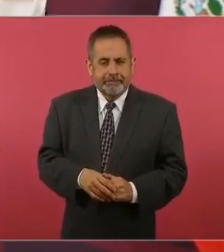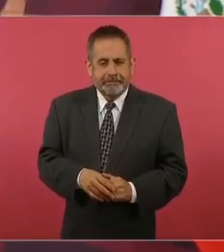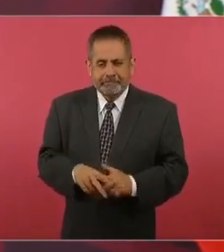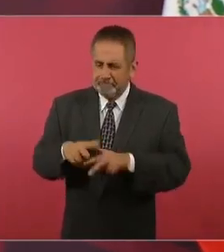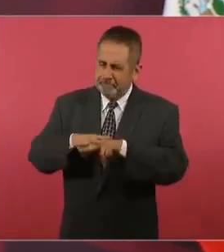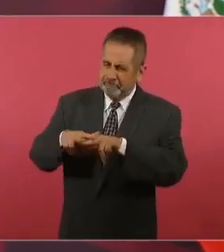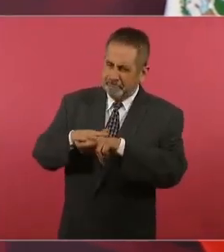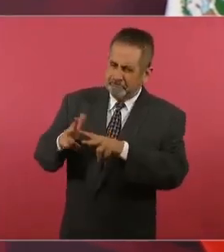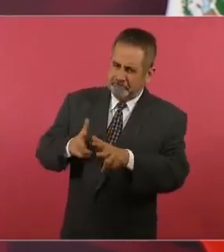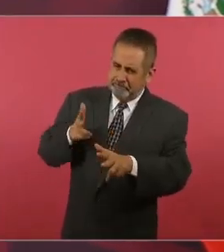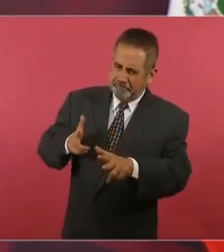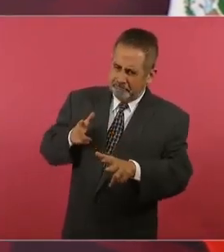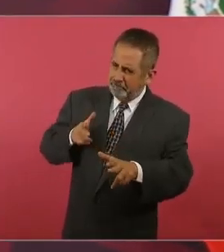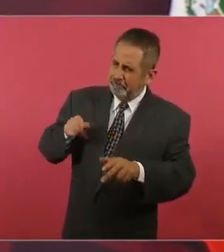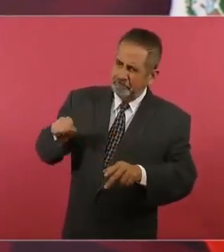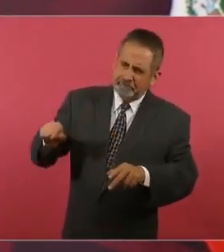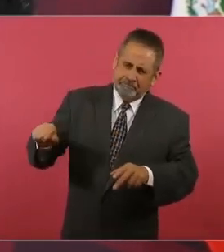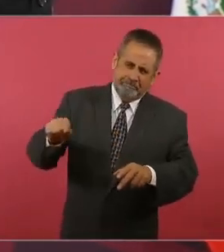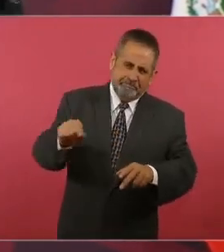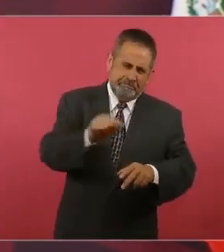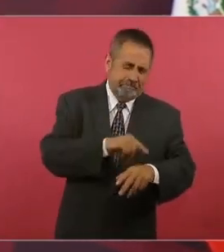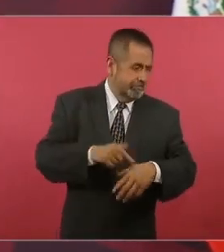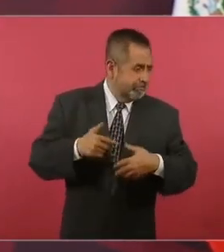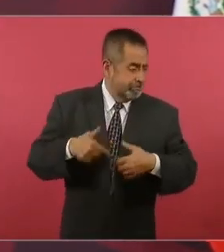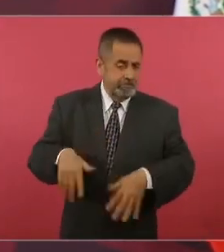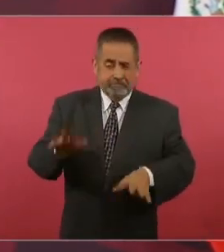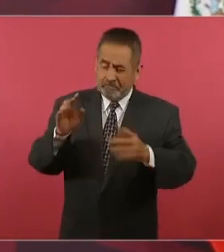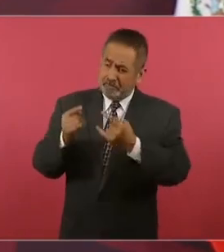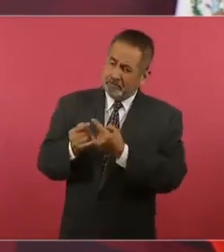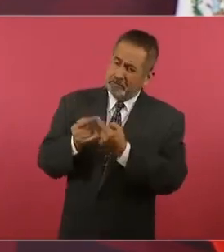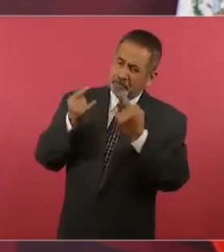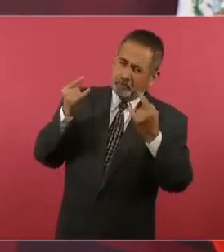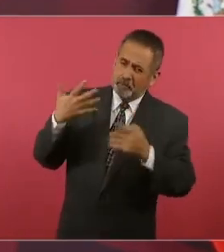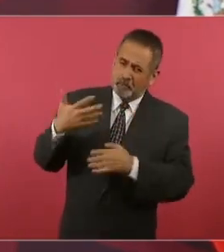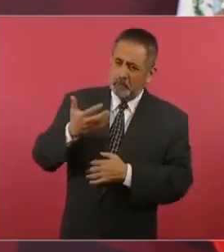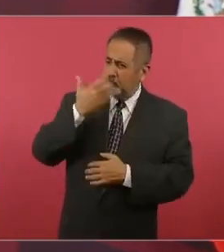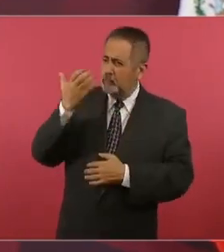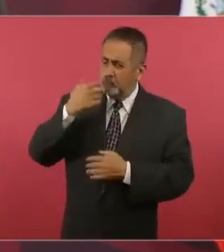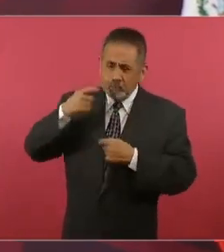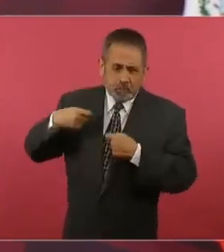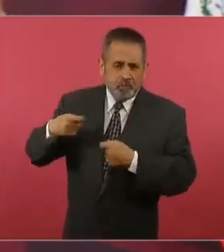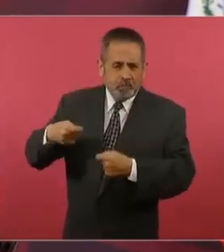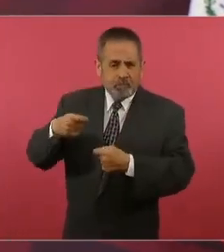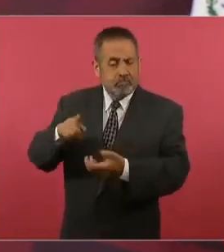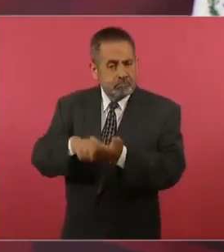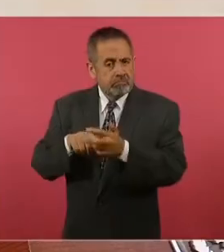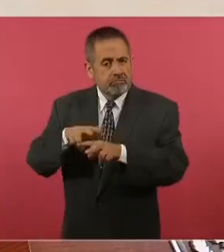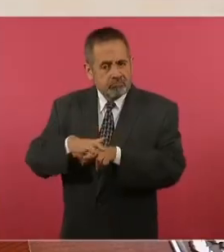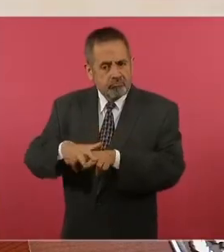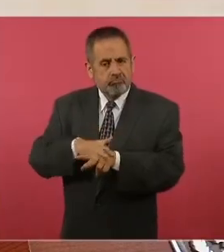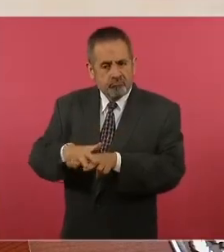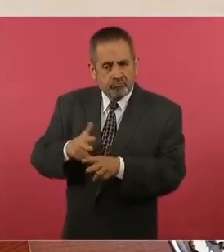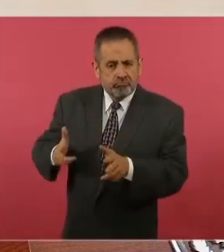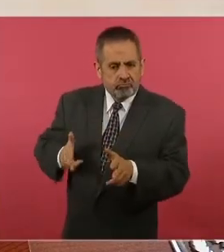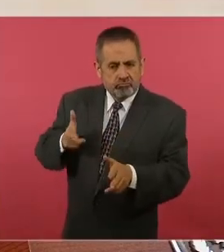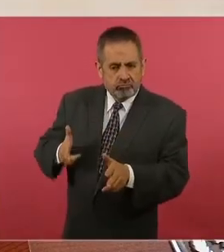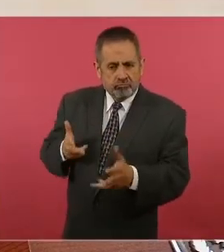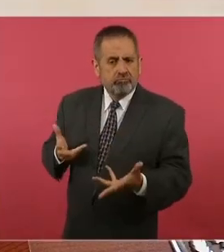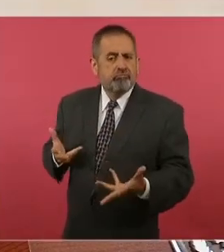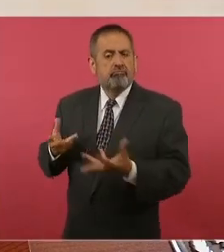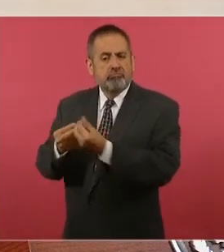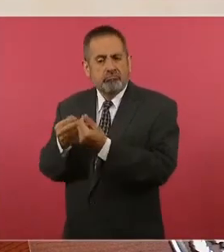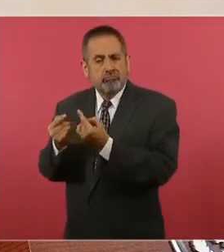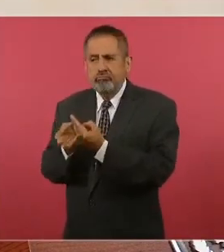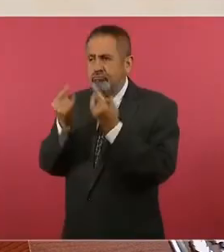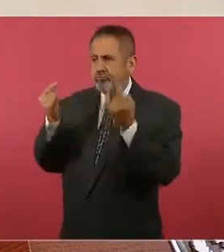Los trenes. Tiene una gran tradición, está vinculado el ferrocarril a